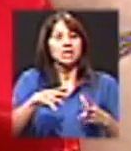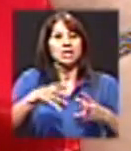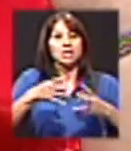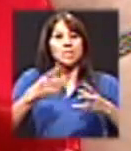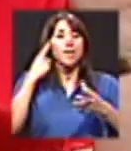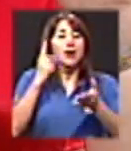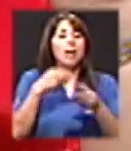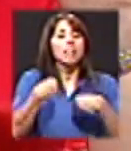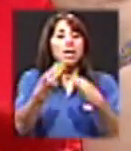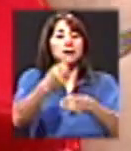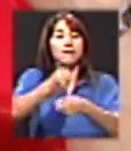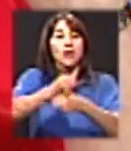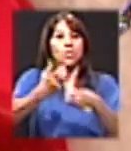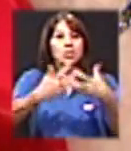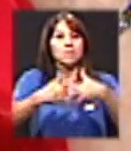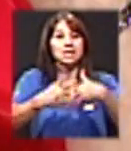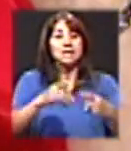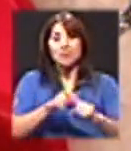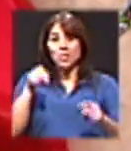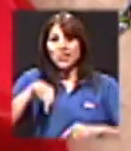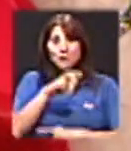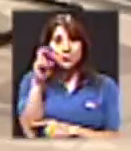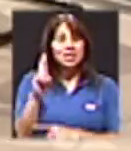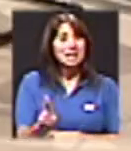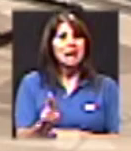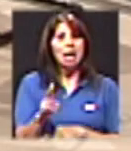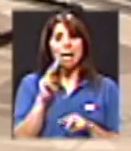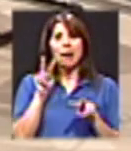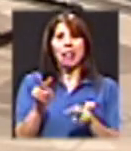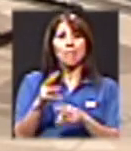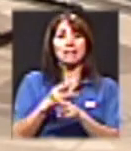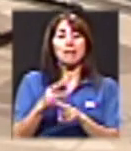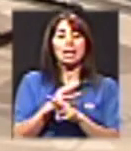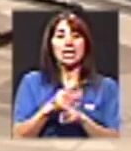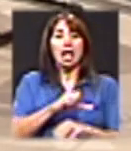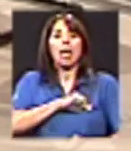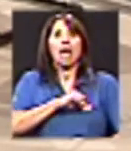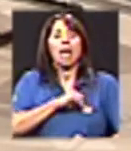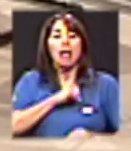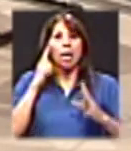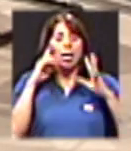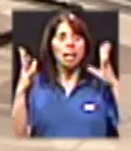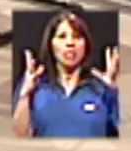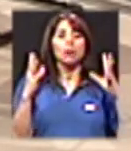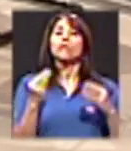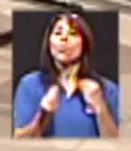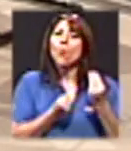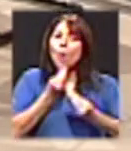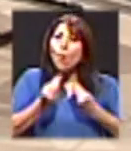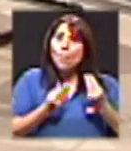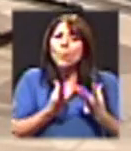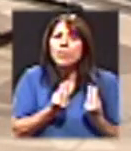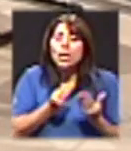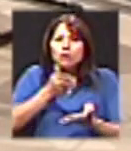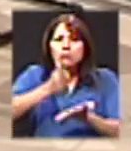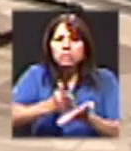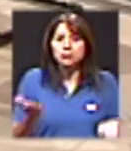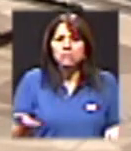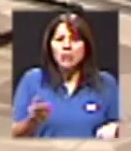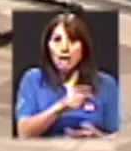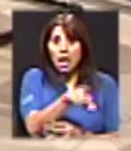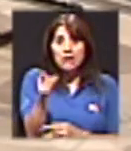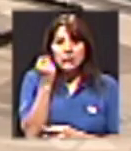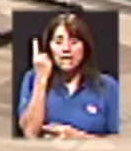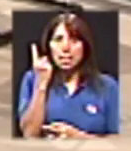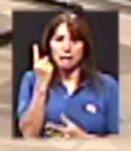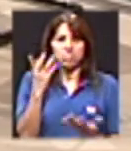peor susto de los muchachos cuando hacen bachillerato. Bueno, ¿cómo hacemos para que se les quite el miedo y entiendan que es cierto, puede ser